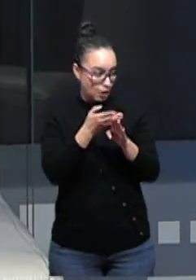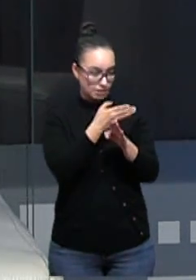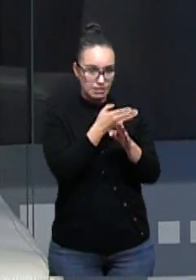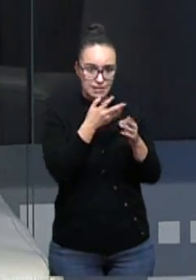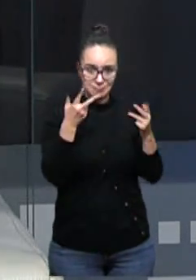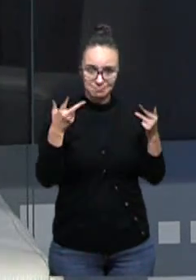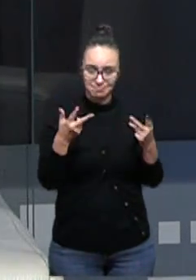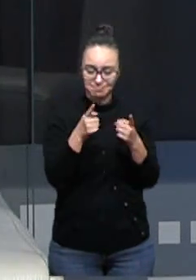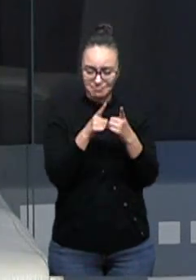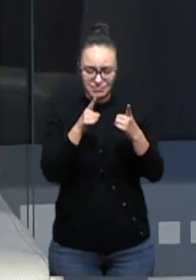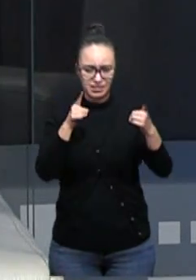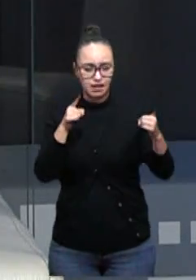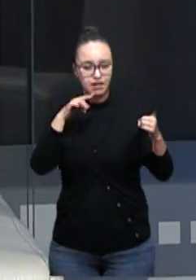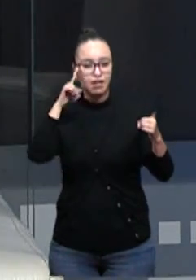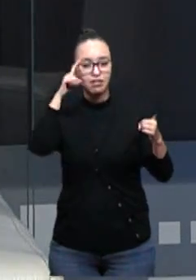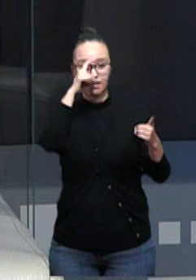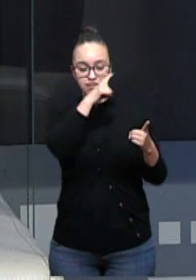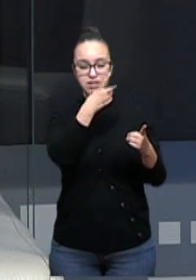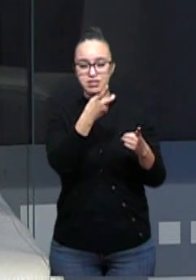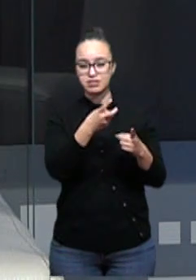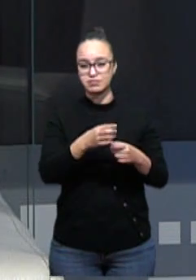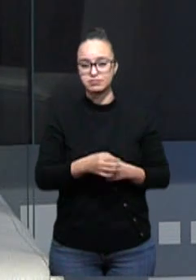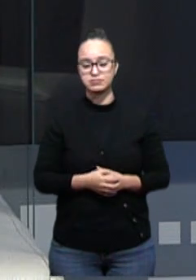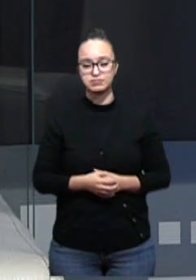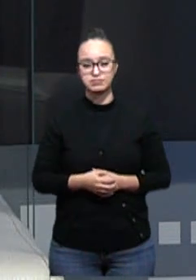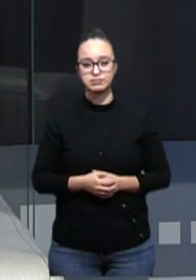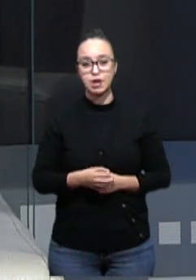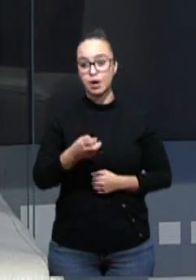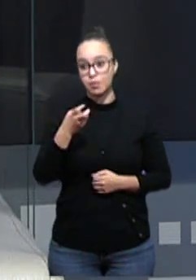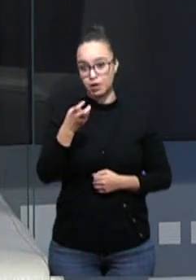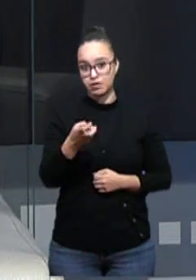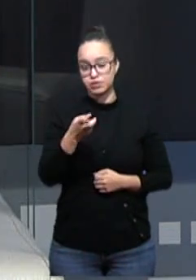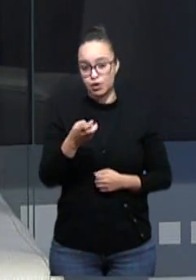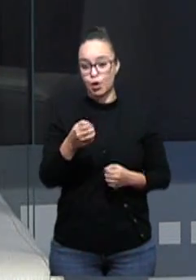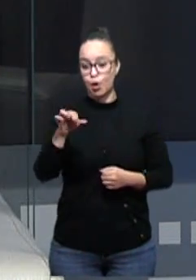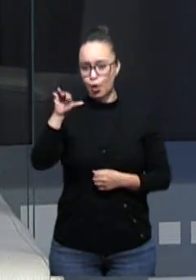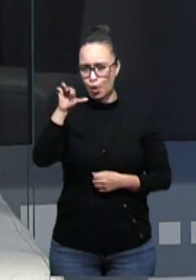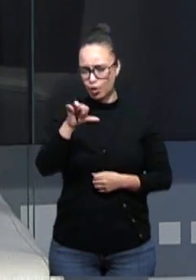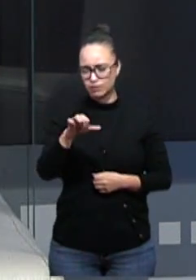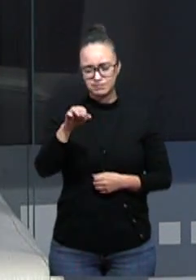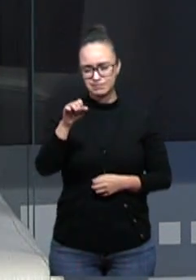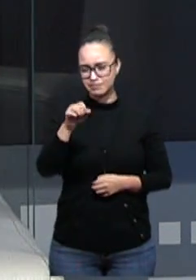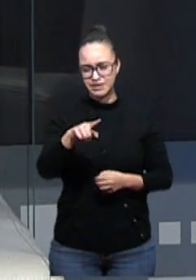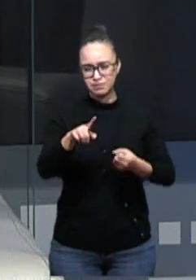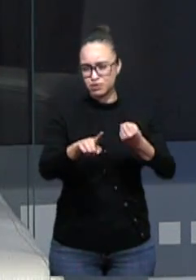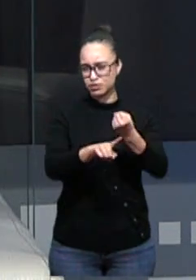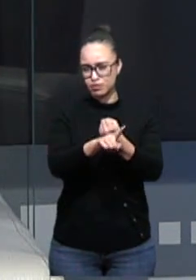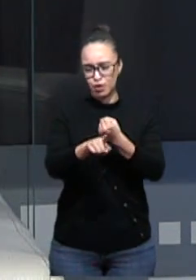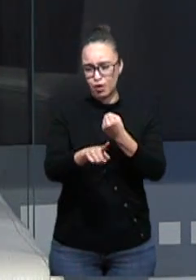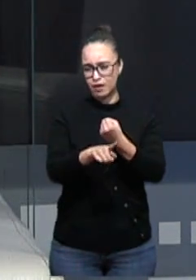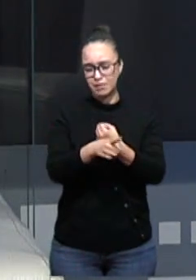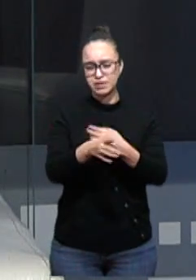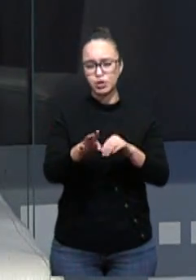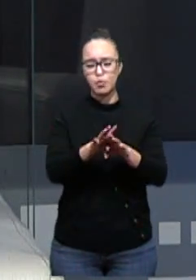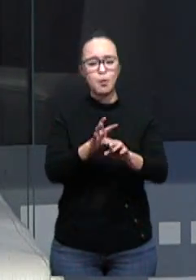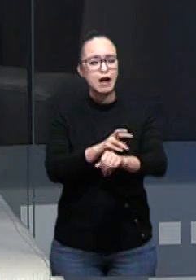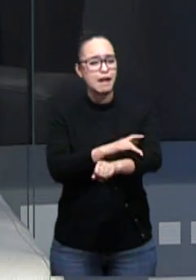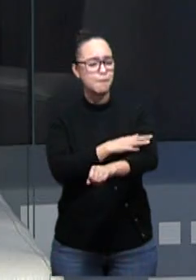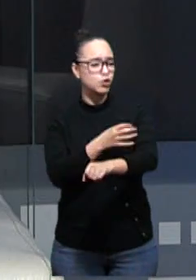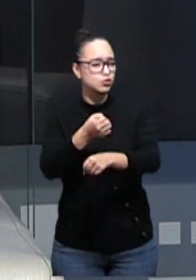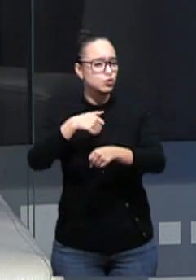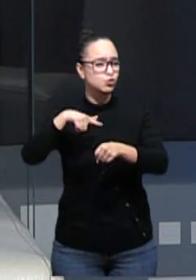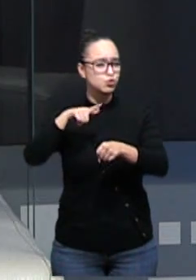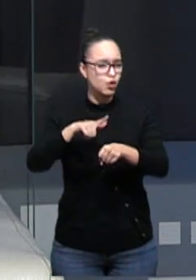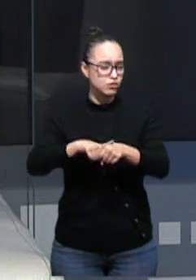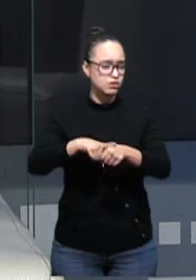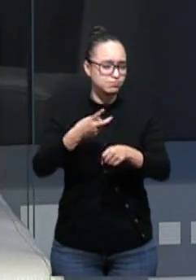ha sido complicado esa parte y precisamente por eso hoy tenemos esos problemas pues, socioemocionales